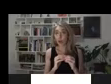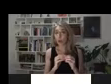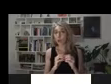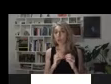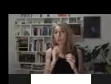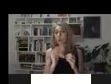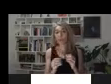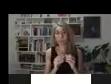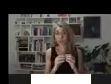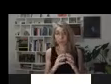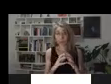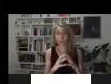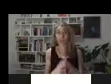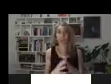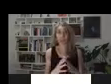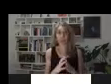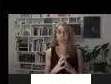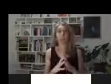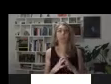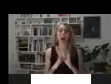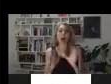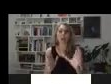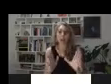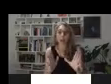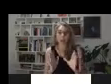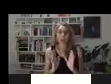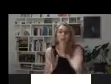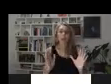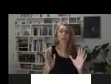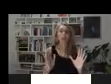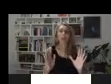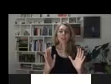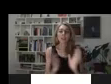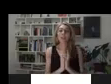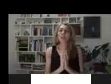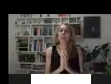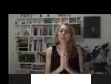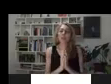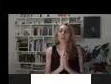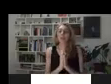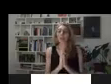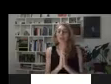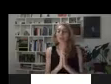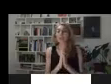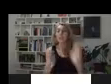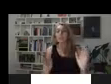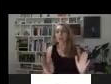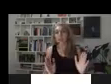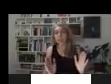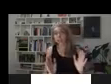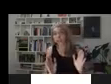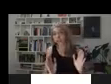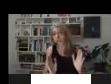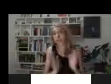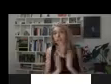a estas obras como una posible inversión. ArtPrice lo que nos viene diciendo es que esta